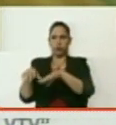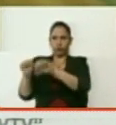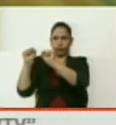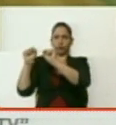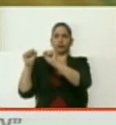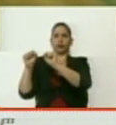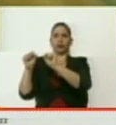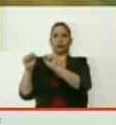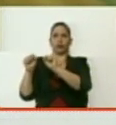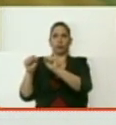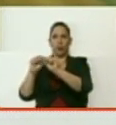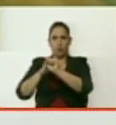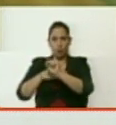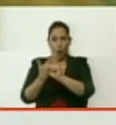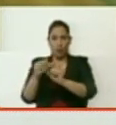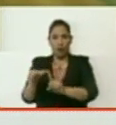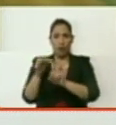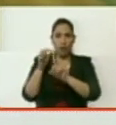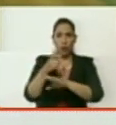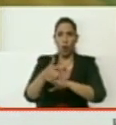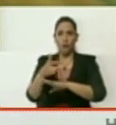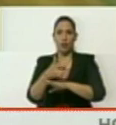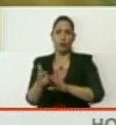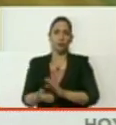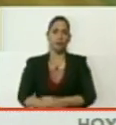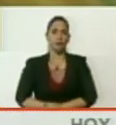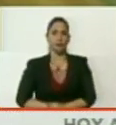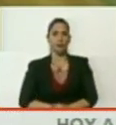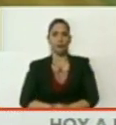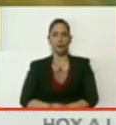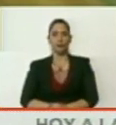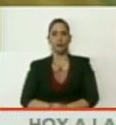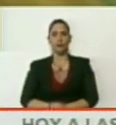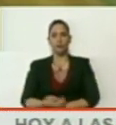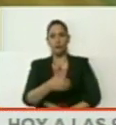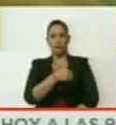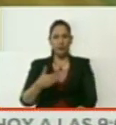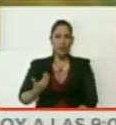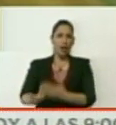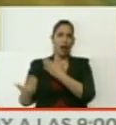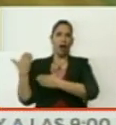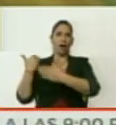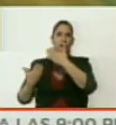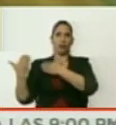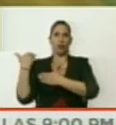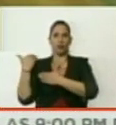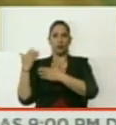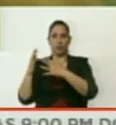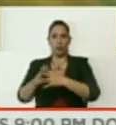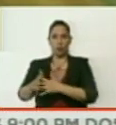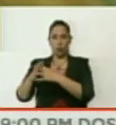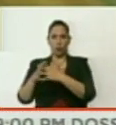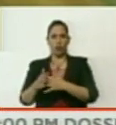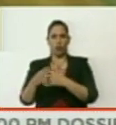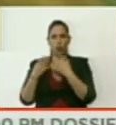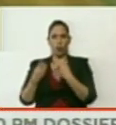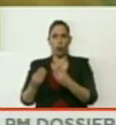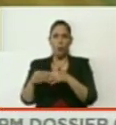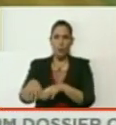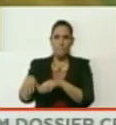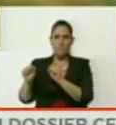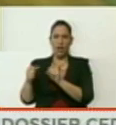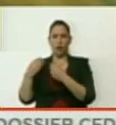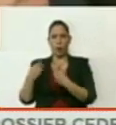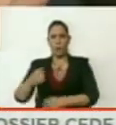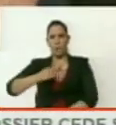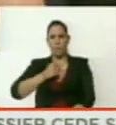dominante y que puedan elegir un gobierno que quiera dejar atrás a Estados Unidos como imperio, como policía